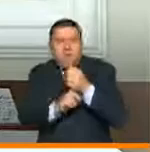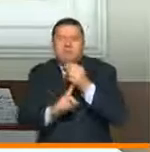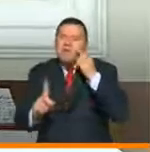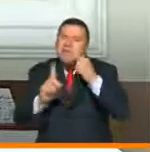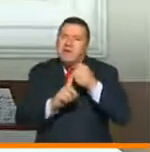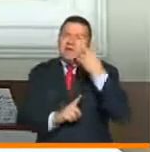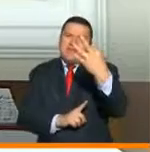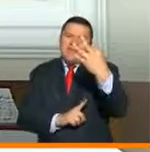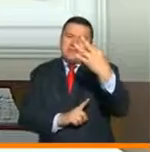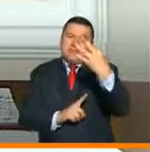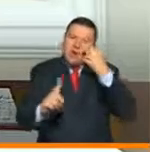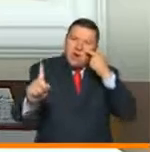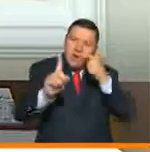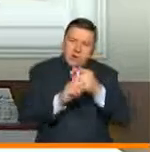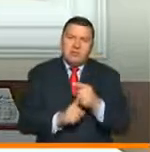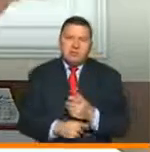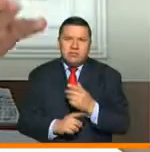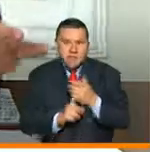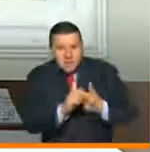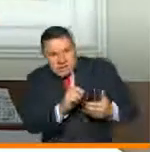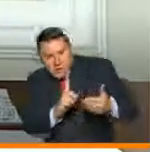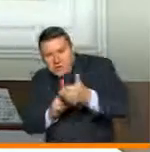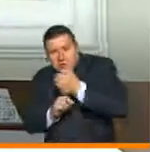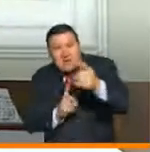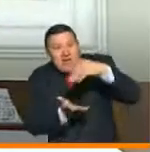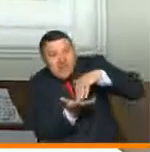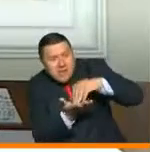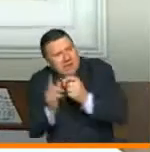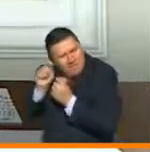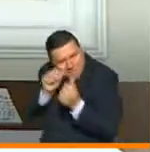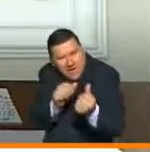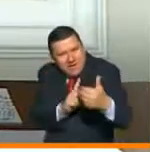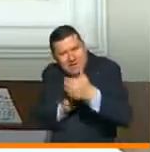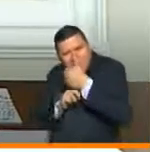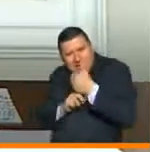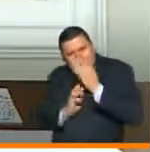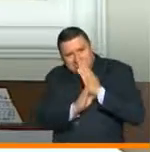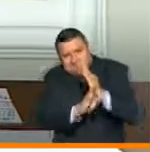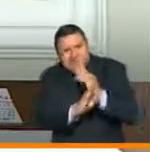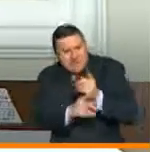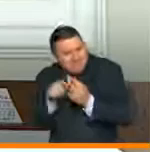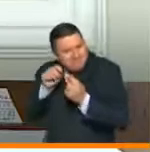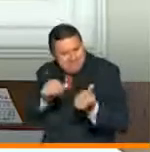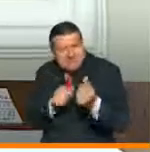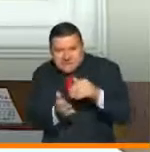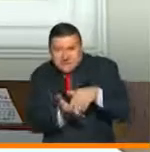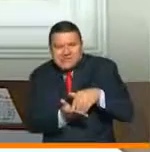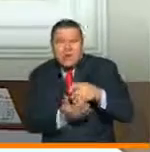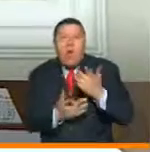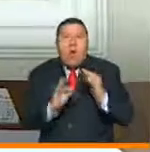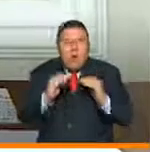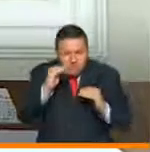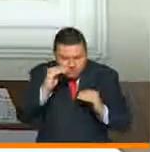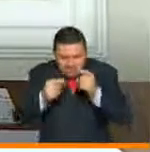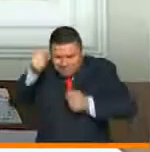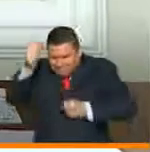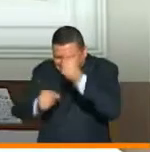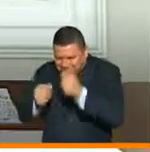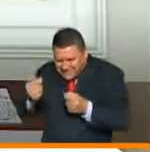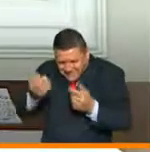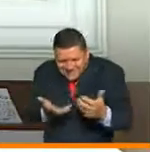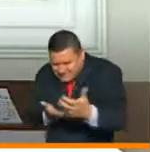grandes objetivos la protección de los más vulnerables que podamos estabilizar las finanzas